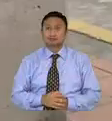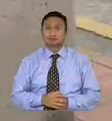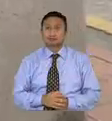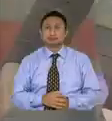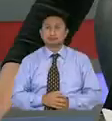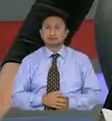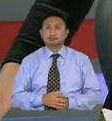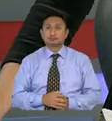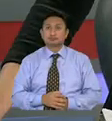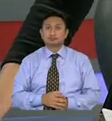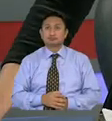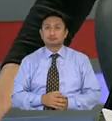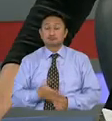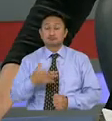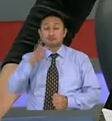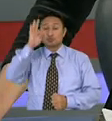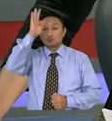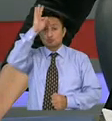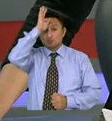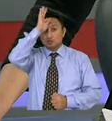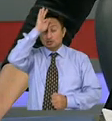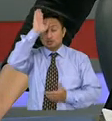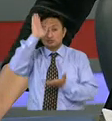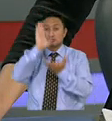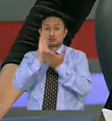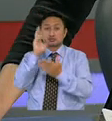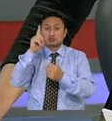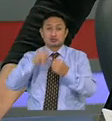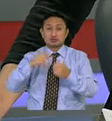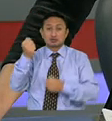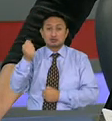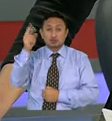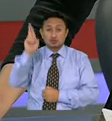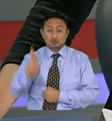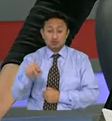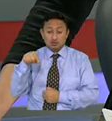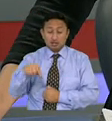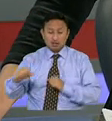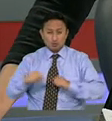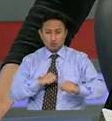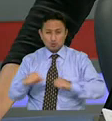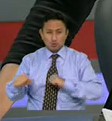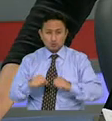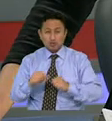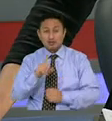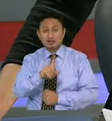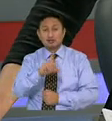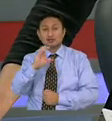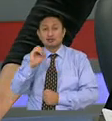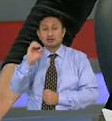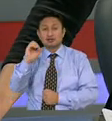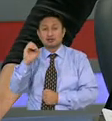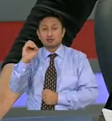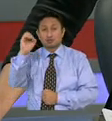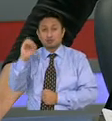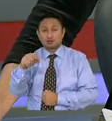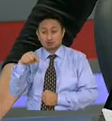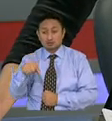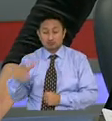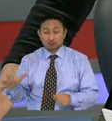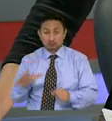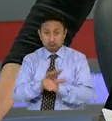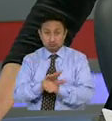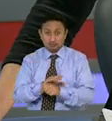Cadena. El Hospital IES Quito Sur en la capital continúa trabajando al 100% de su